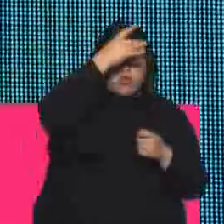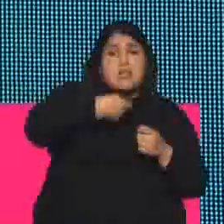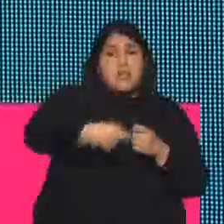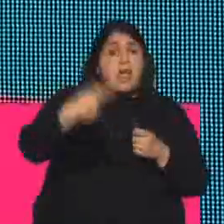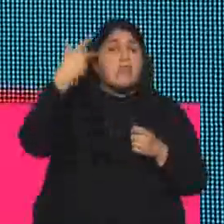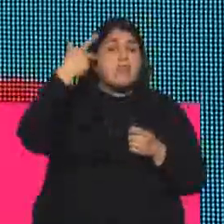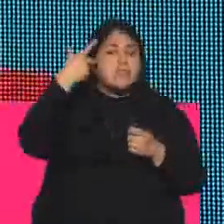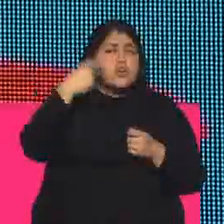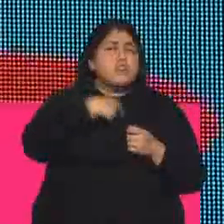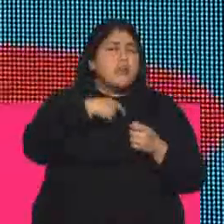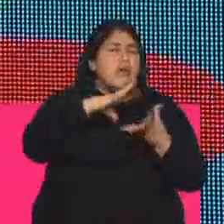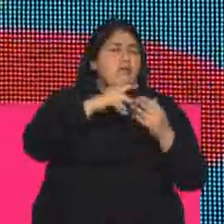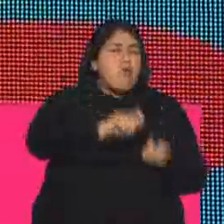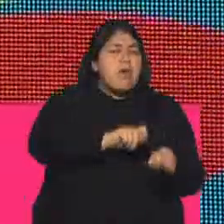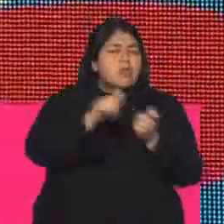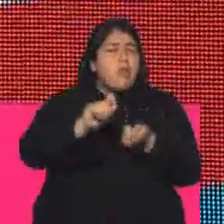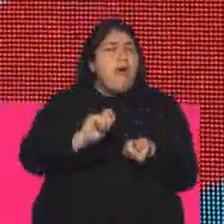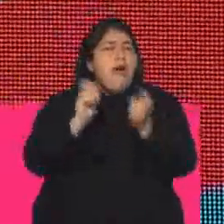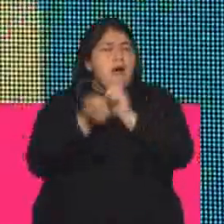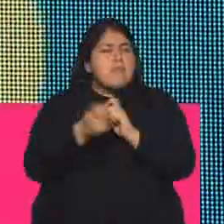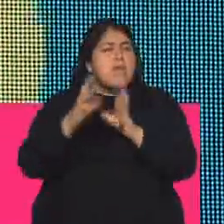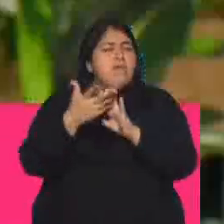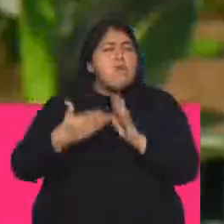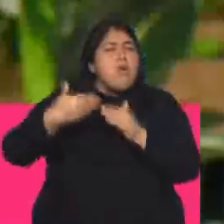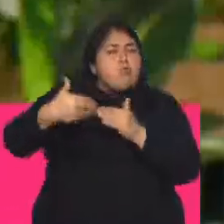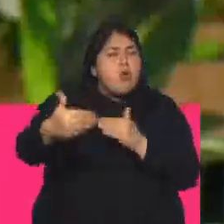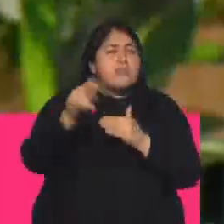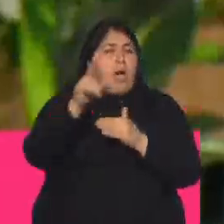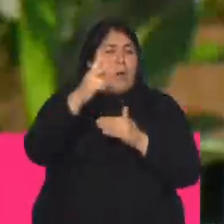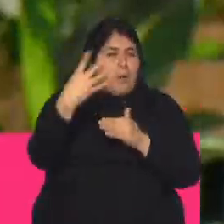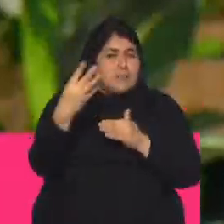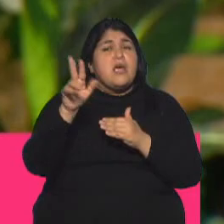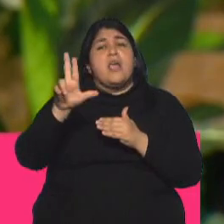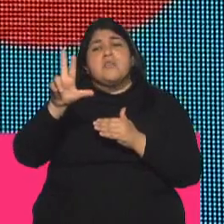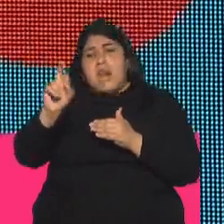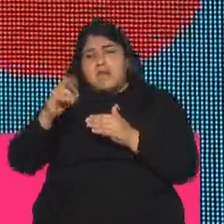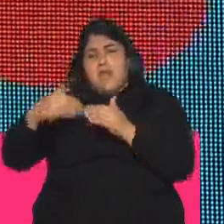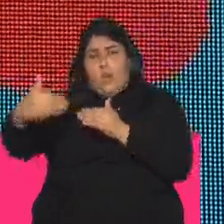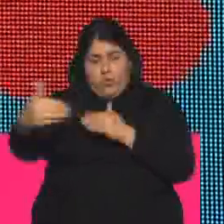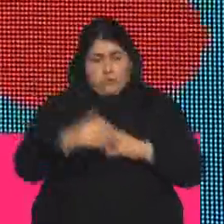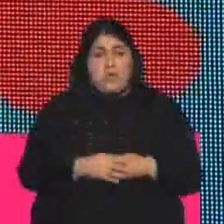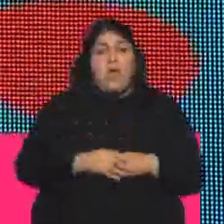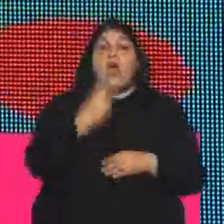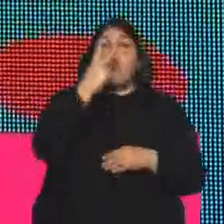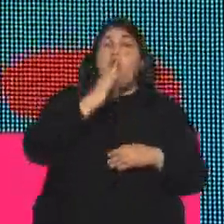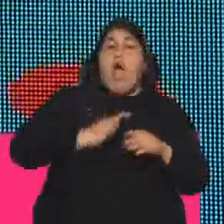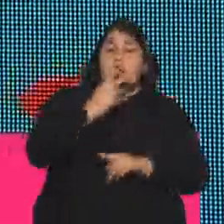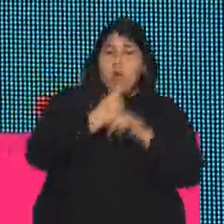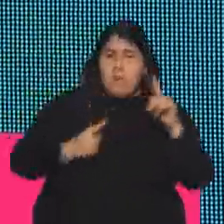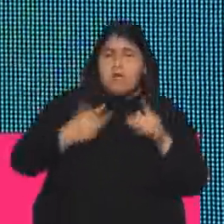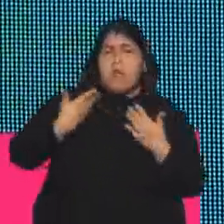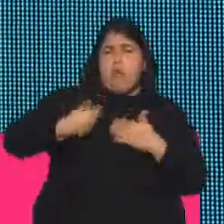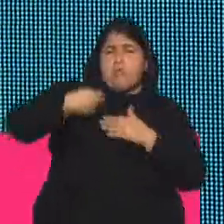en transformarlo en una hora 24 y una hora 30. Ok. O sea, que tengas 2 años y medio